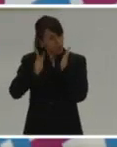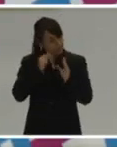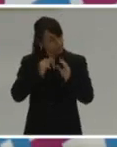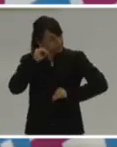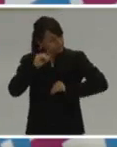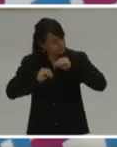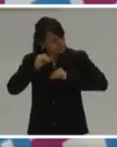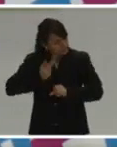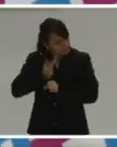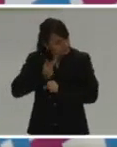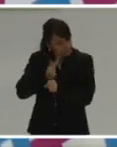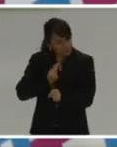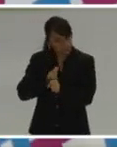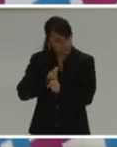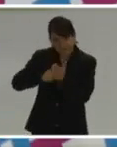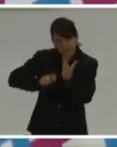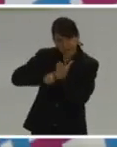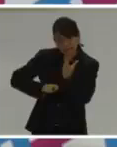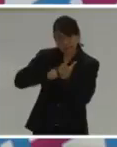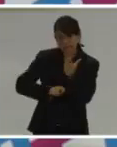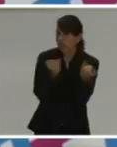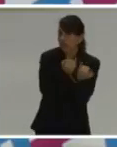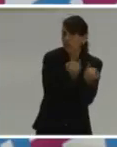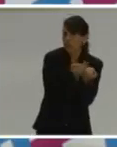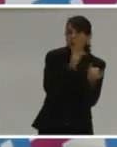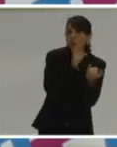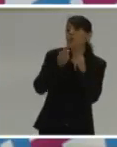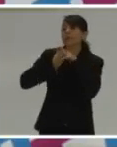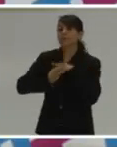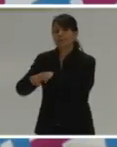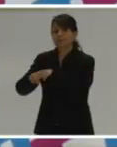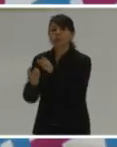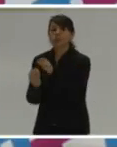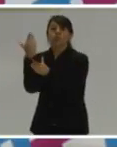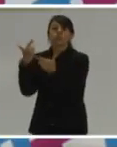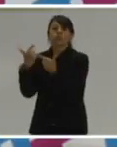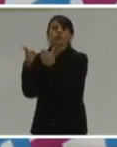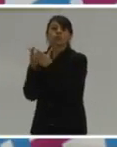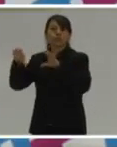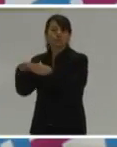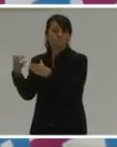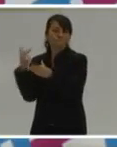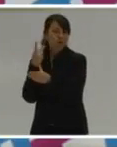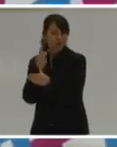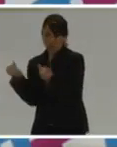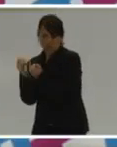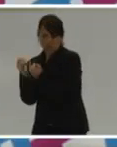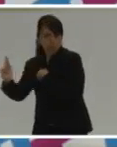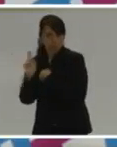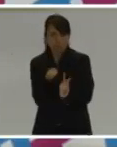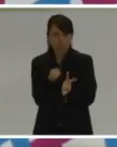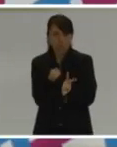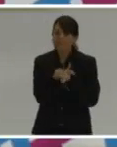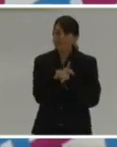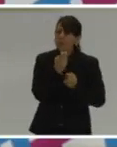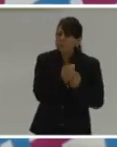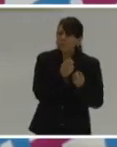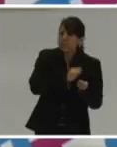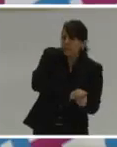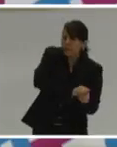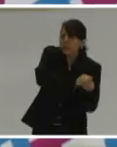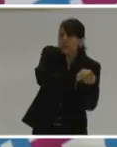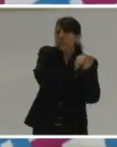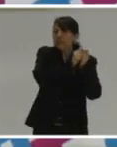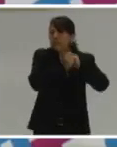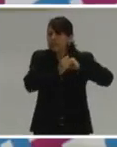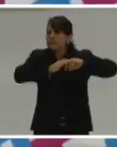se ha construido para el sistema de partidos políticos. El trato debe darse gradualmente y progresivamente en el